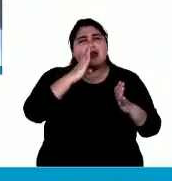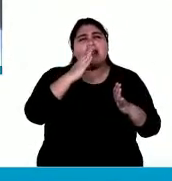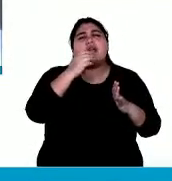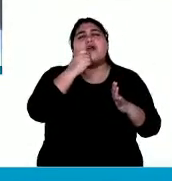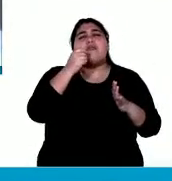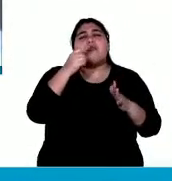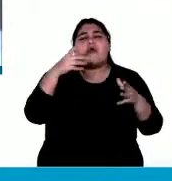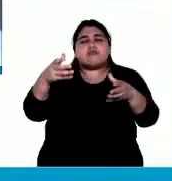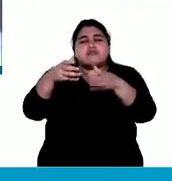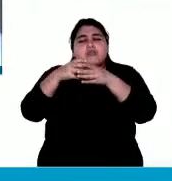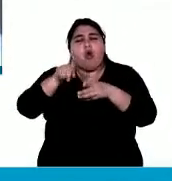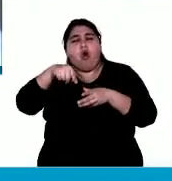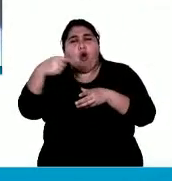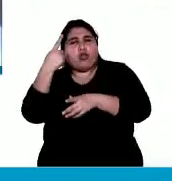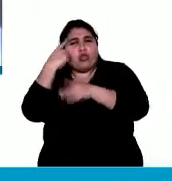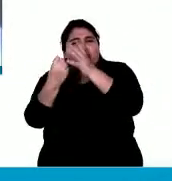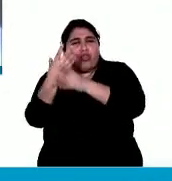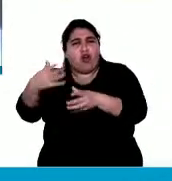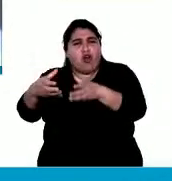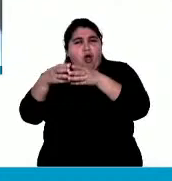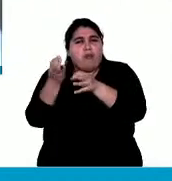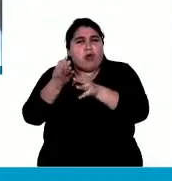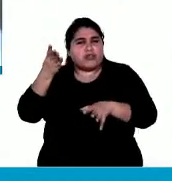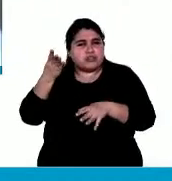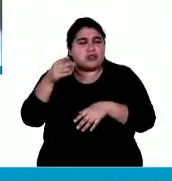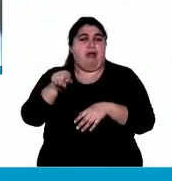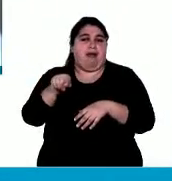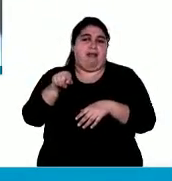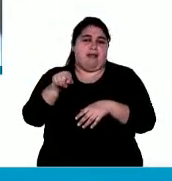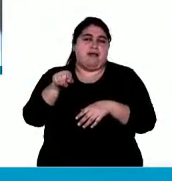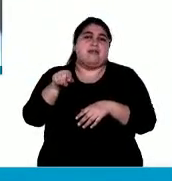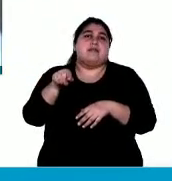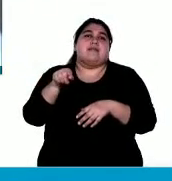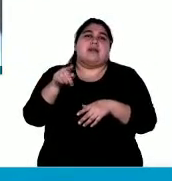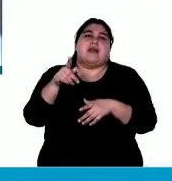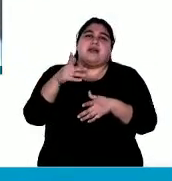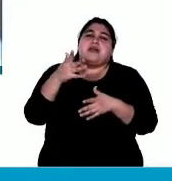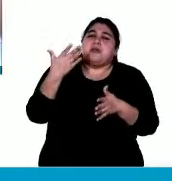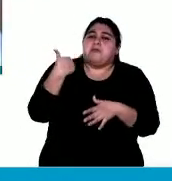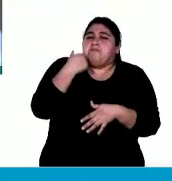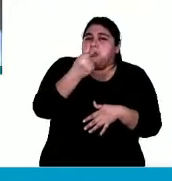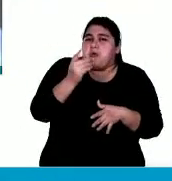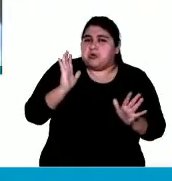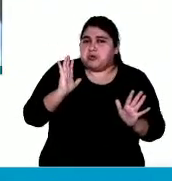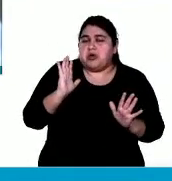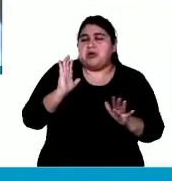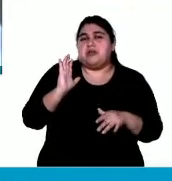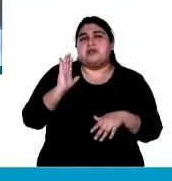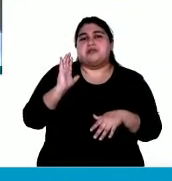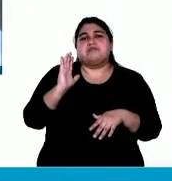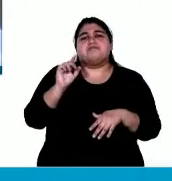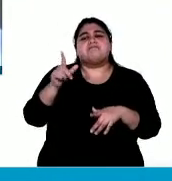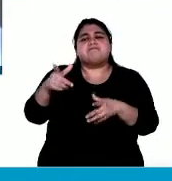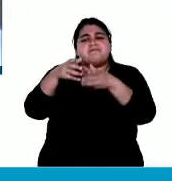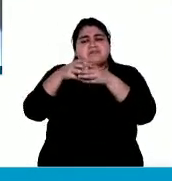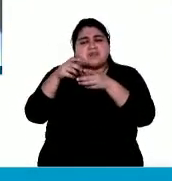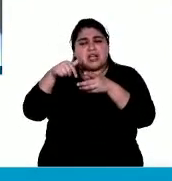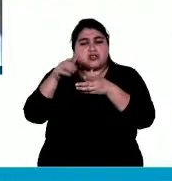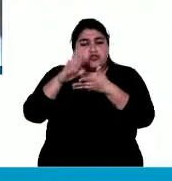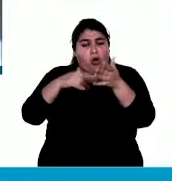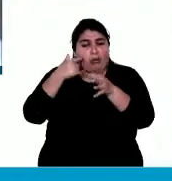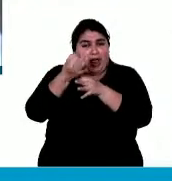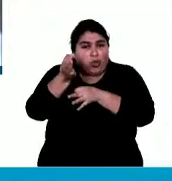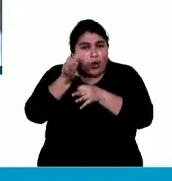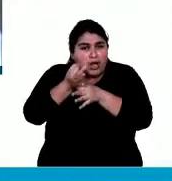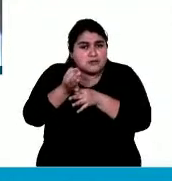comité de profesionales, sería lógico, me pregunto, si no sería un comité de educación el que